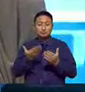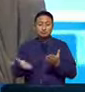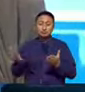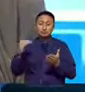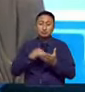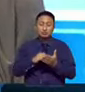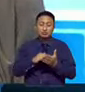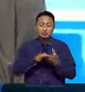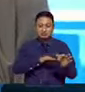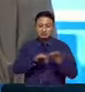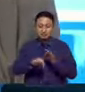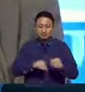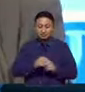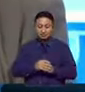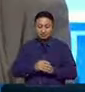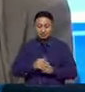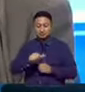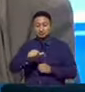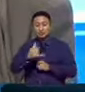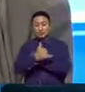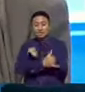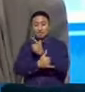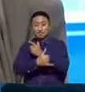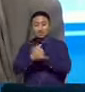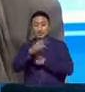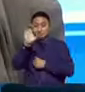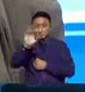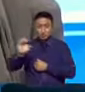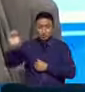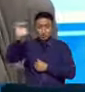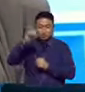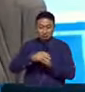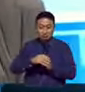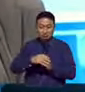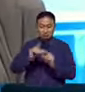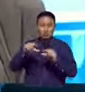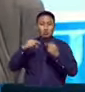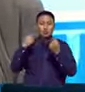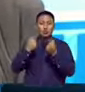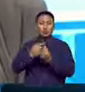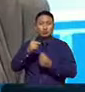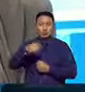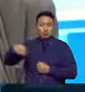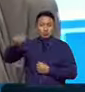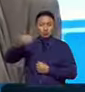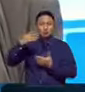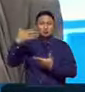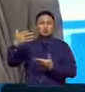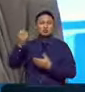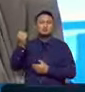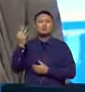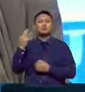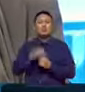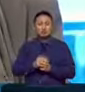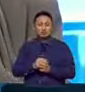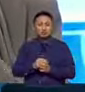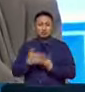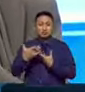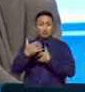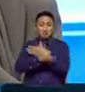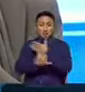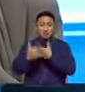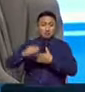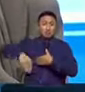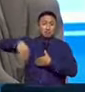lo que acontece en los países nórdicos. El promedio de partidos en todos los países nórdicos, que son los países con